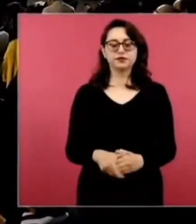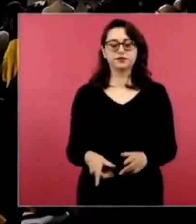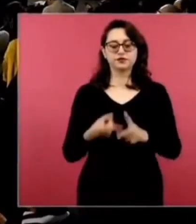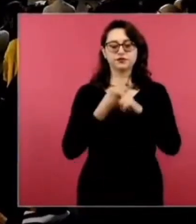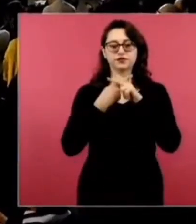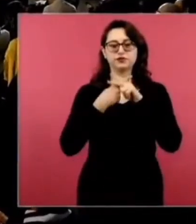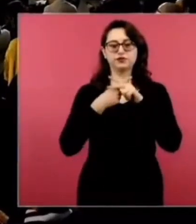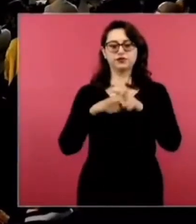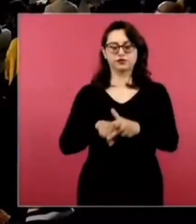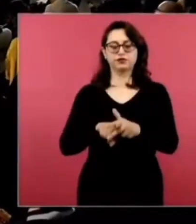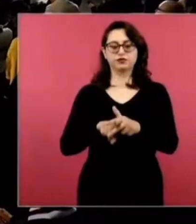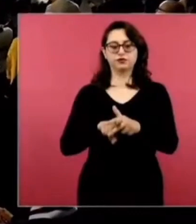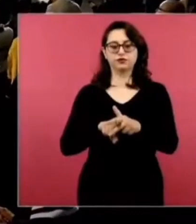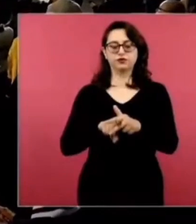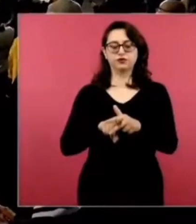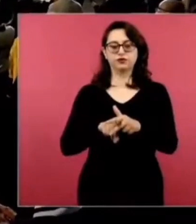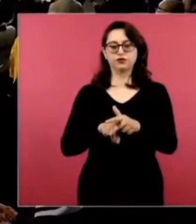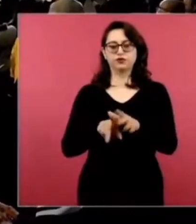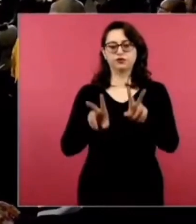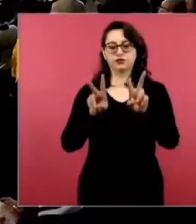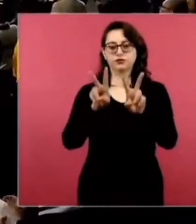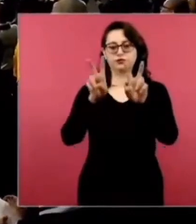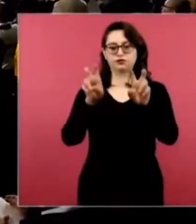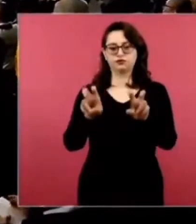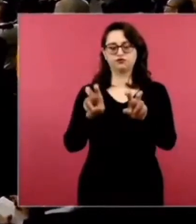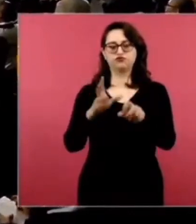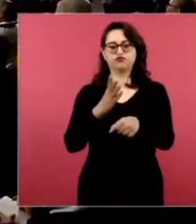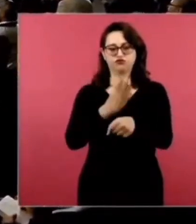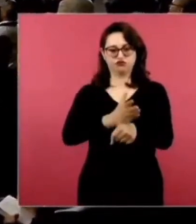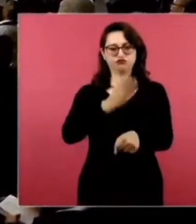la sección de cero impunidad.